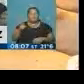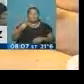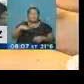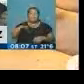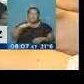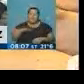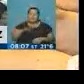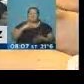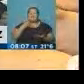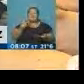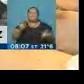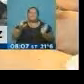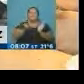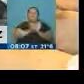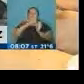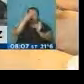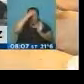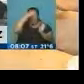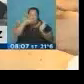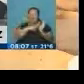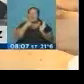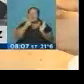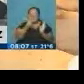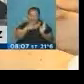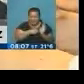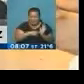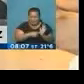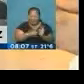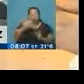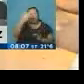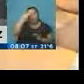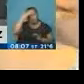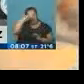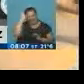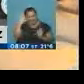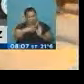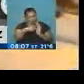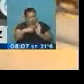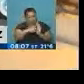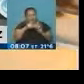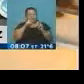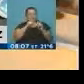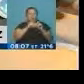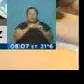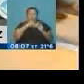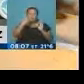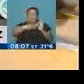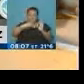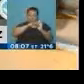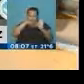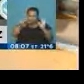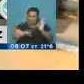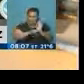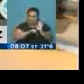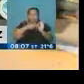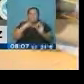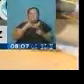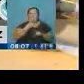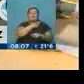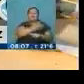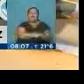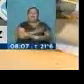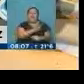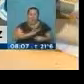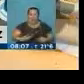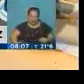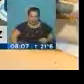a tener a la que dice la propia Constitución Nacional. La Constitución Nacional, en su sección segunda, habla del Poder